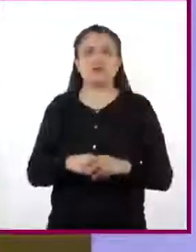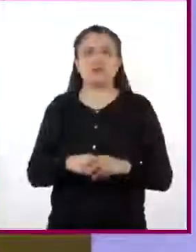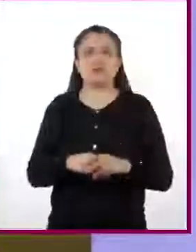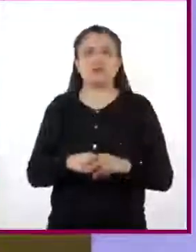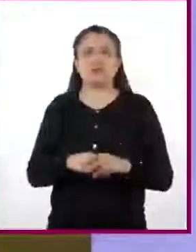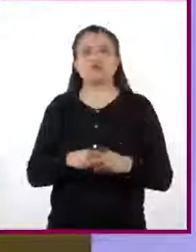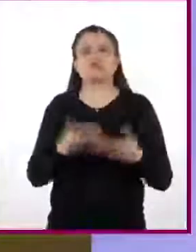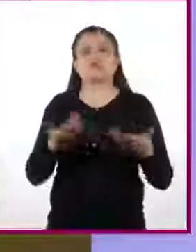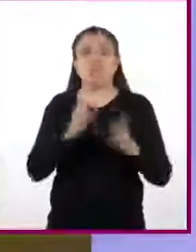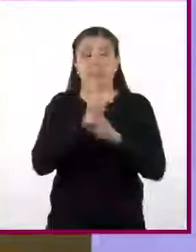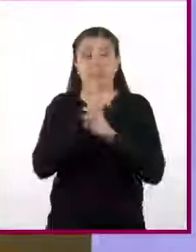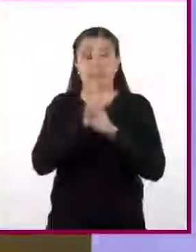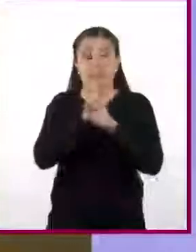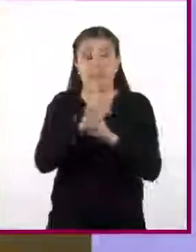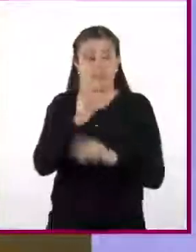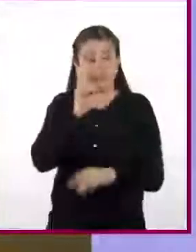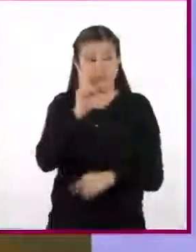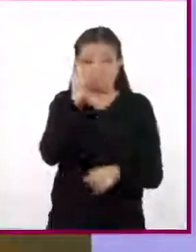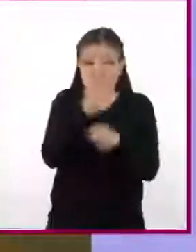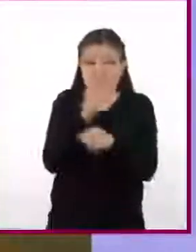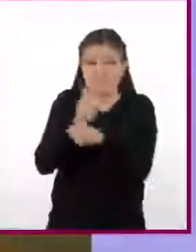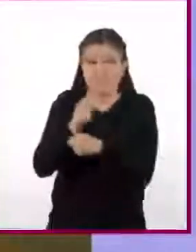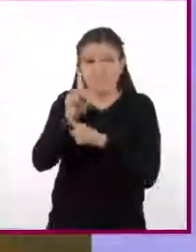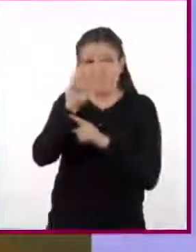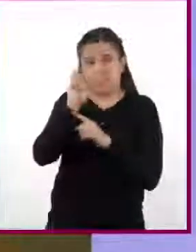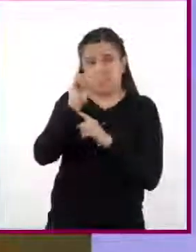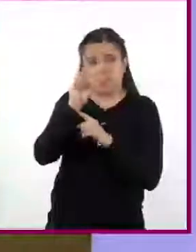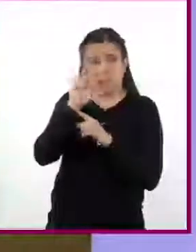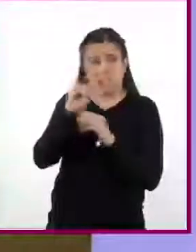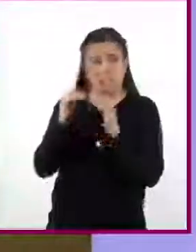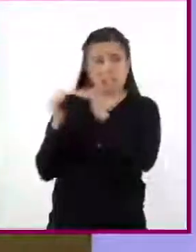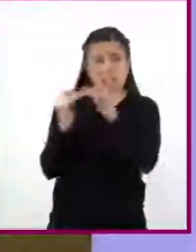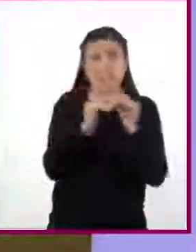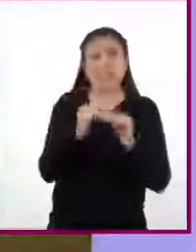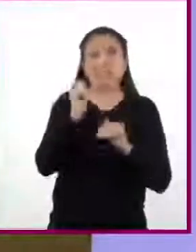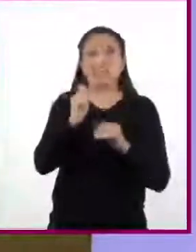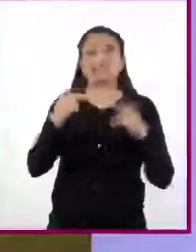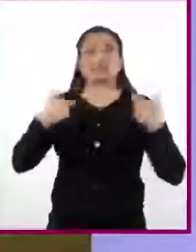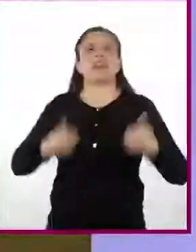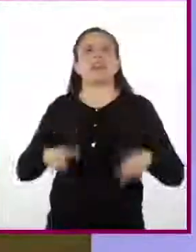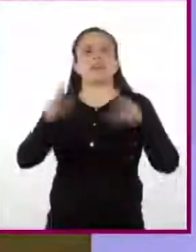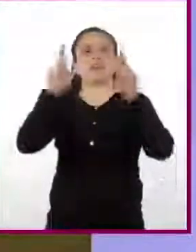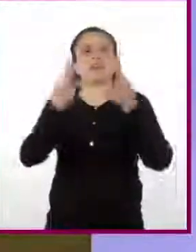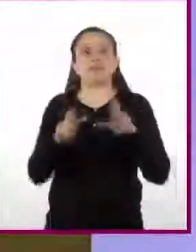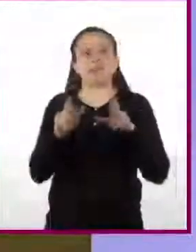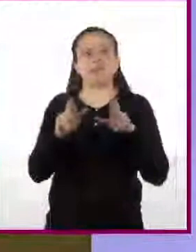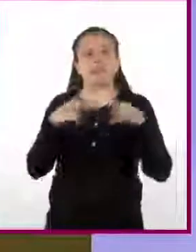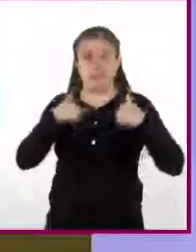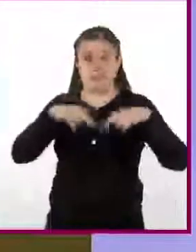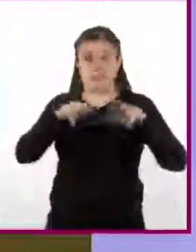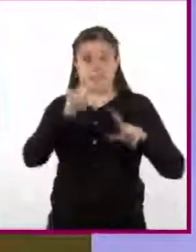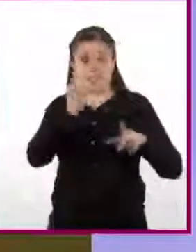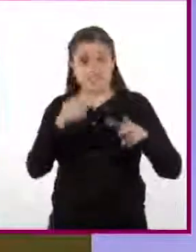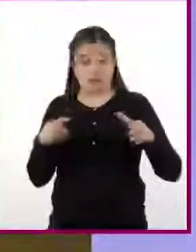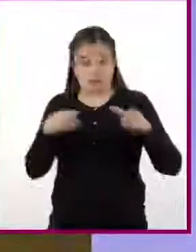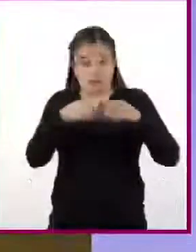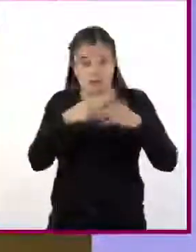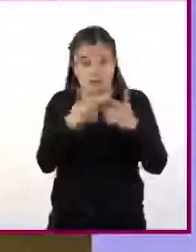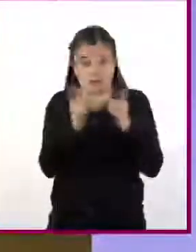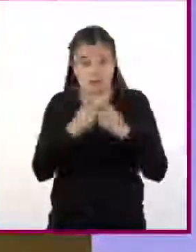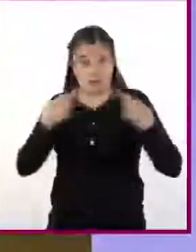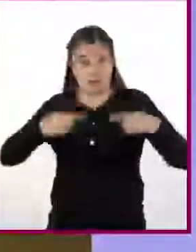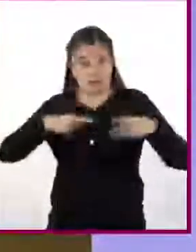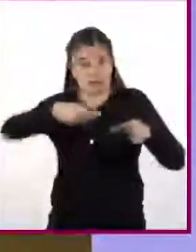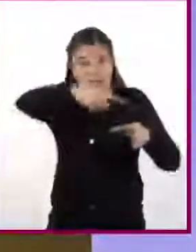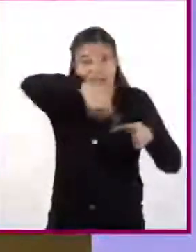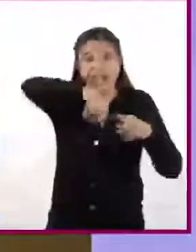Una de las respuestas que se ha encontrado en la democracia es la representatividad, que significa que un grupo de personas serán